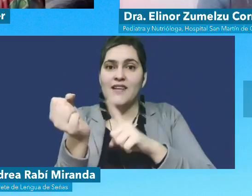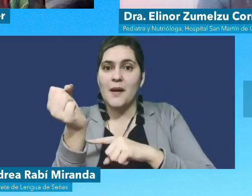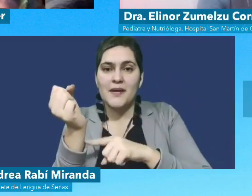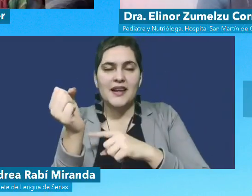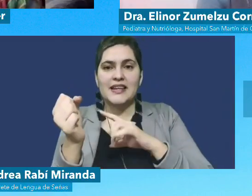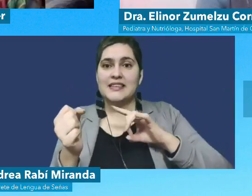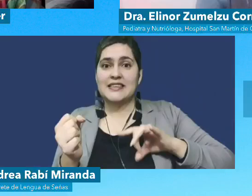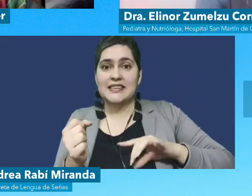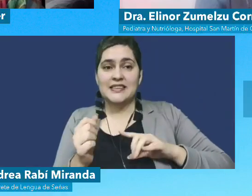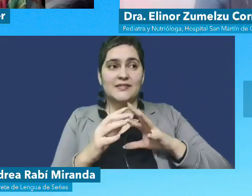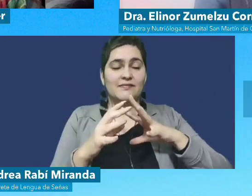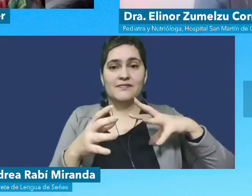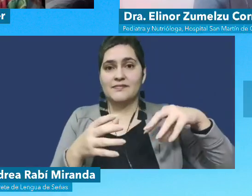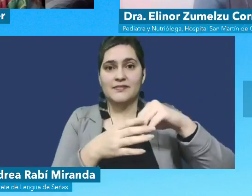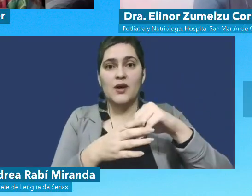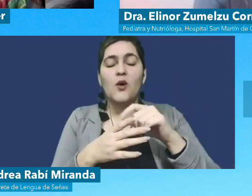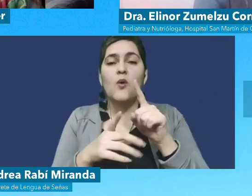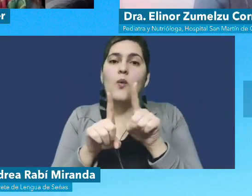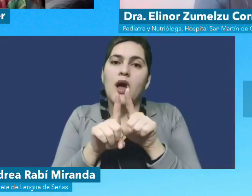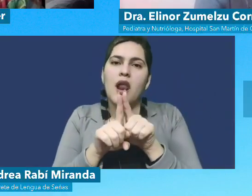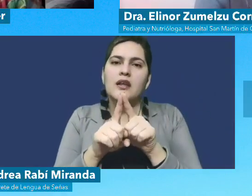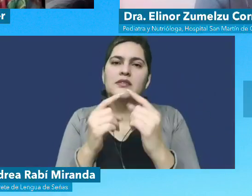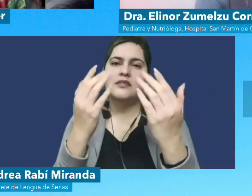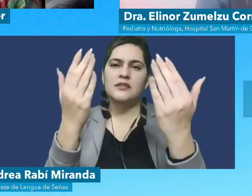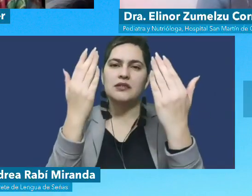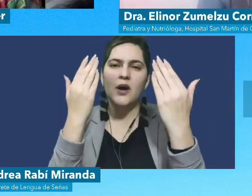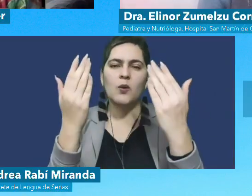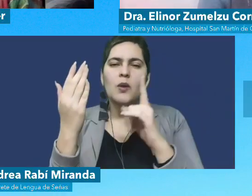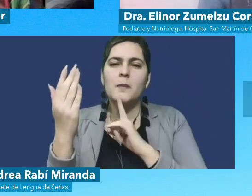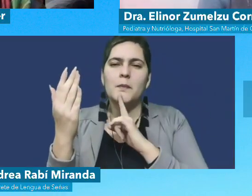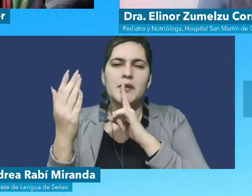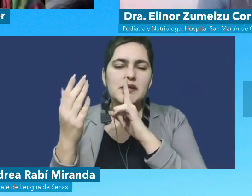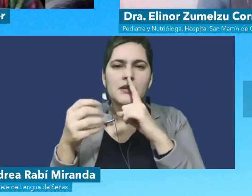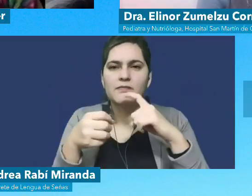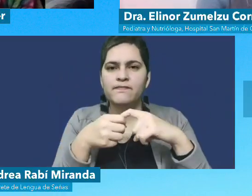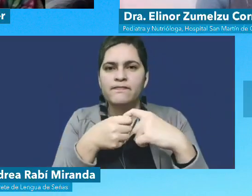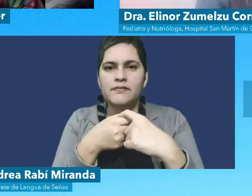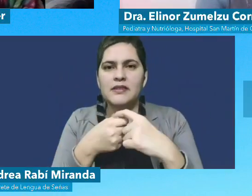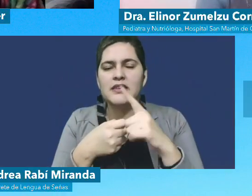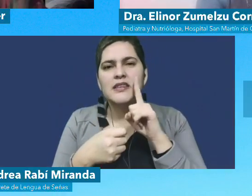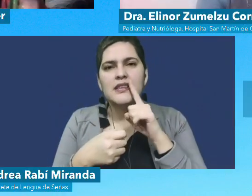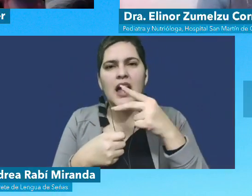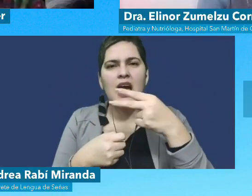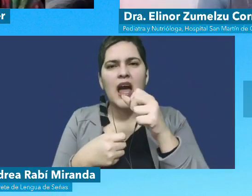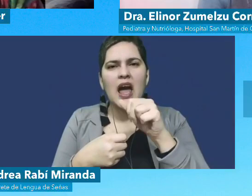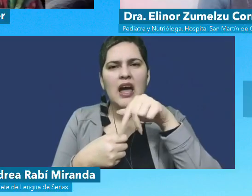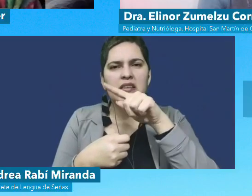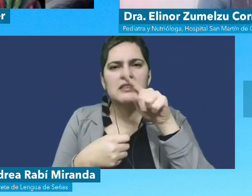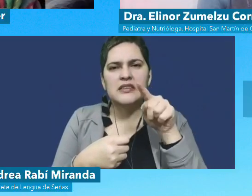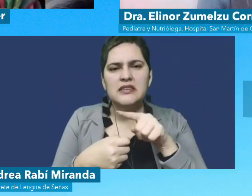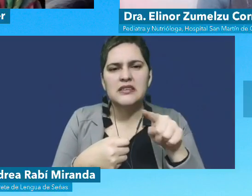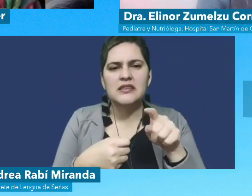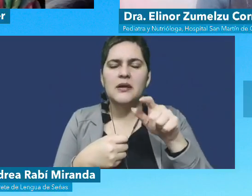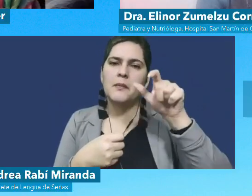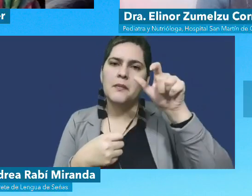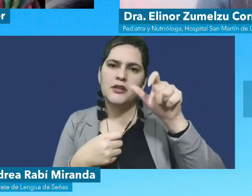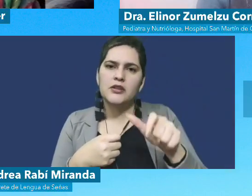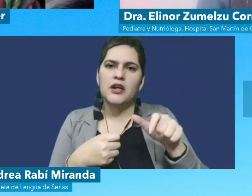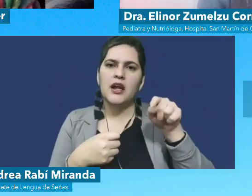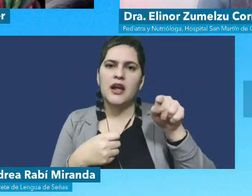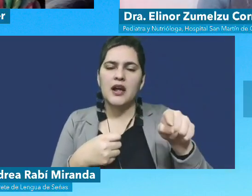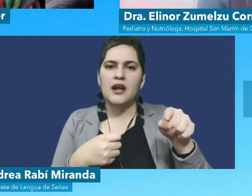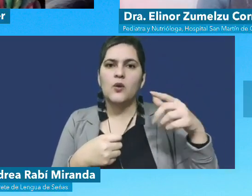también queremos saludar especialmente, está conectado Hamza Ryugan, él tiene una importante